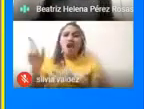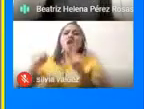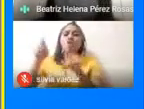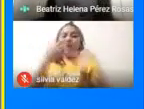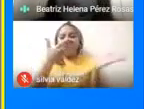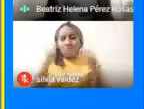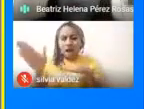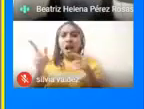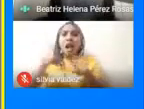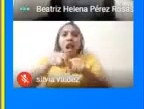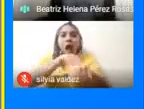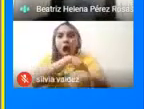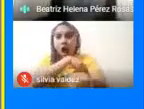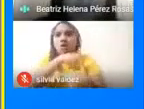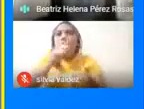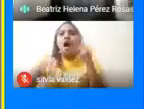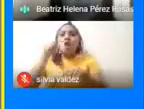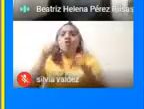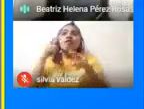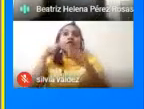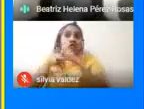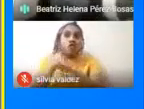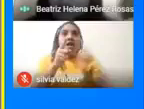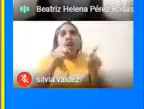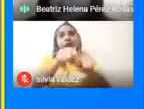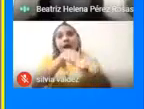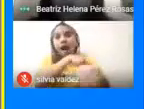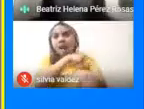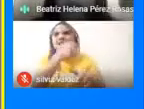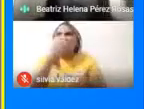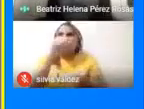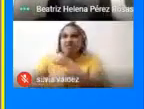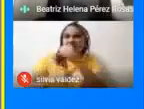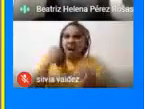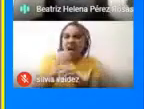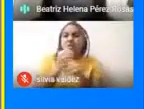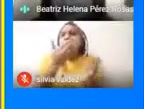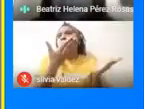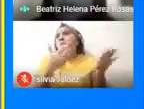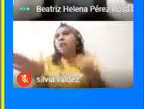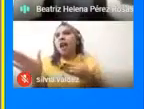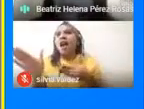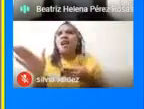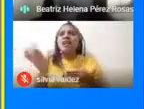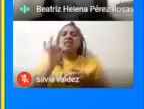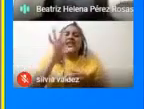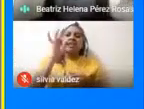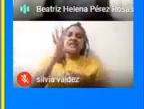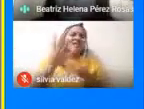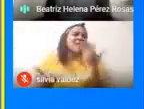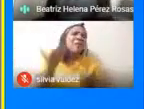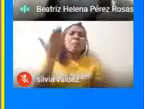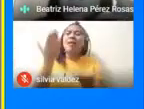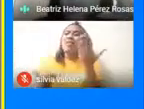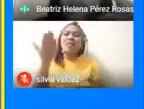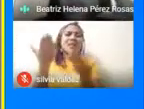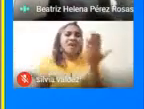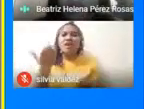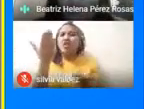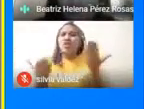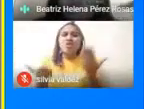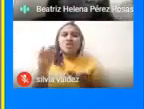largo plazo, hay visiones de largo plazo a 10 años o planes quinquenales, dependiendo pues cuáles son como